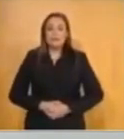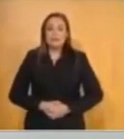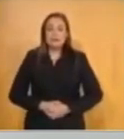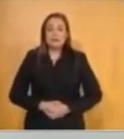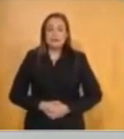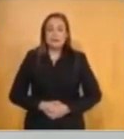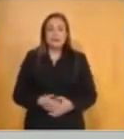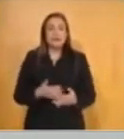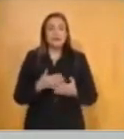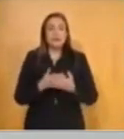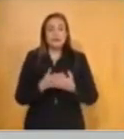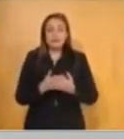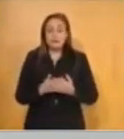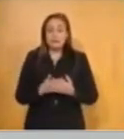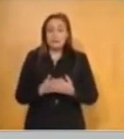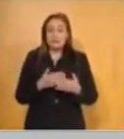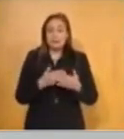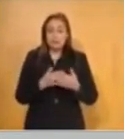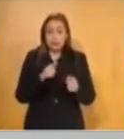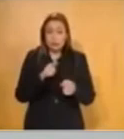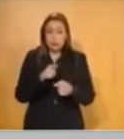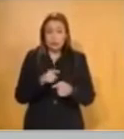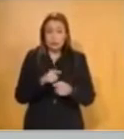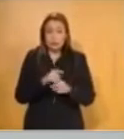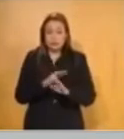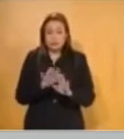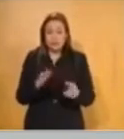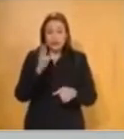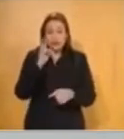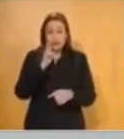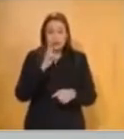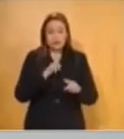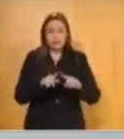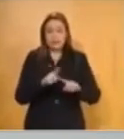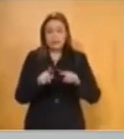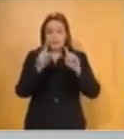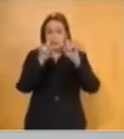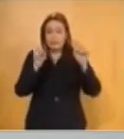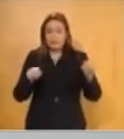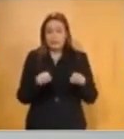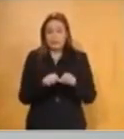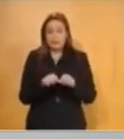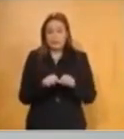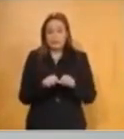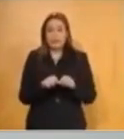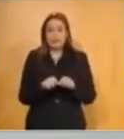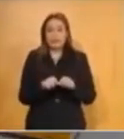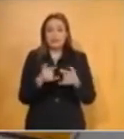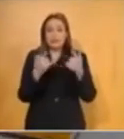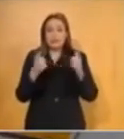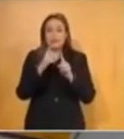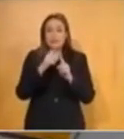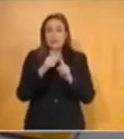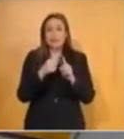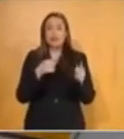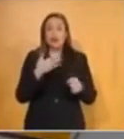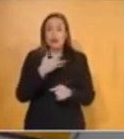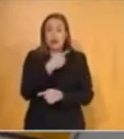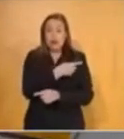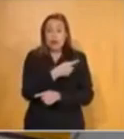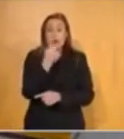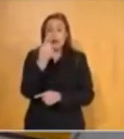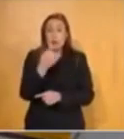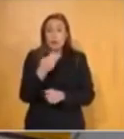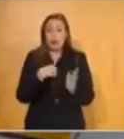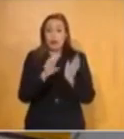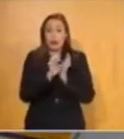We have now a comic strip about Charlie Brown and Snoopy. Well,